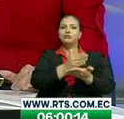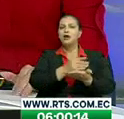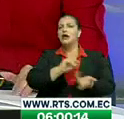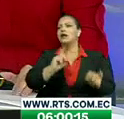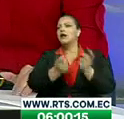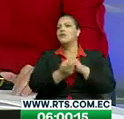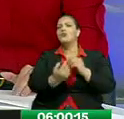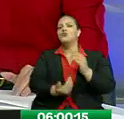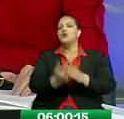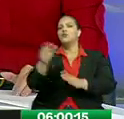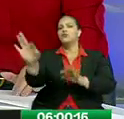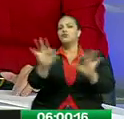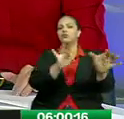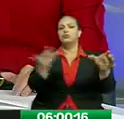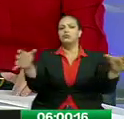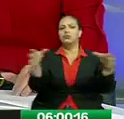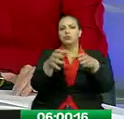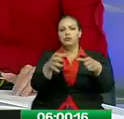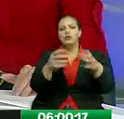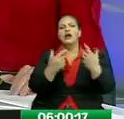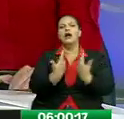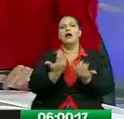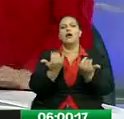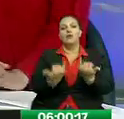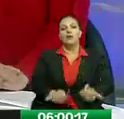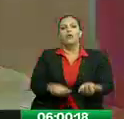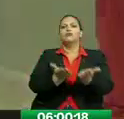personas detenidas en los próximos días.